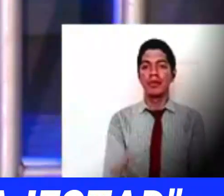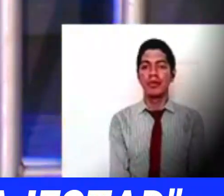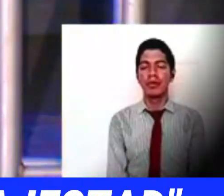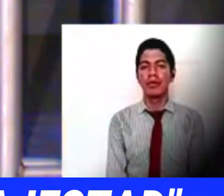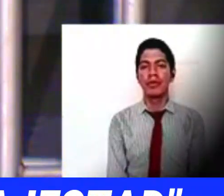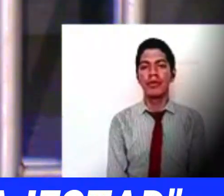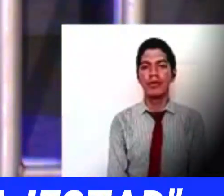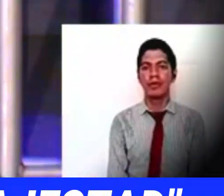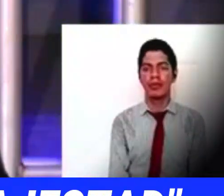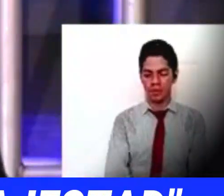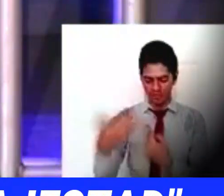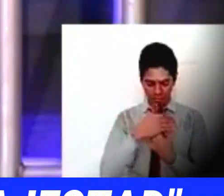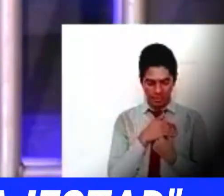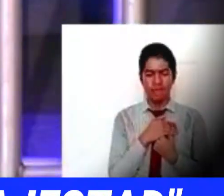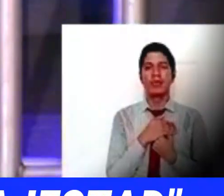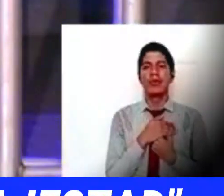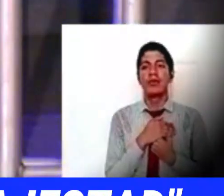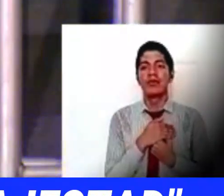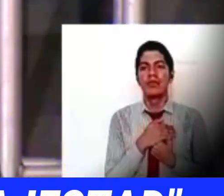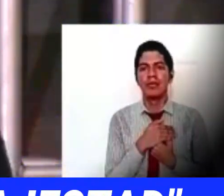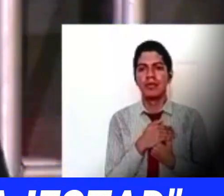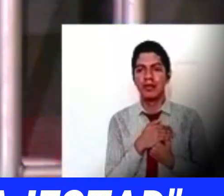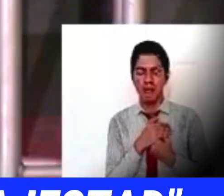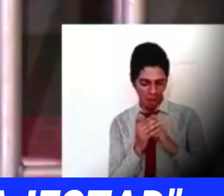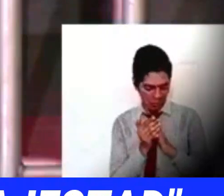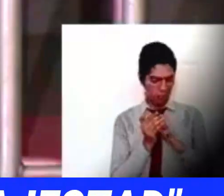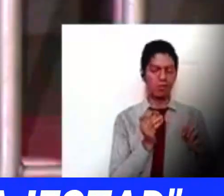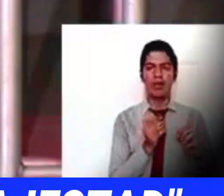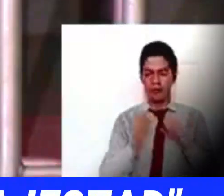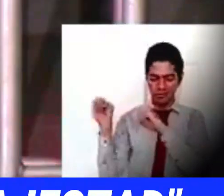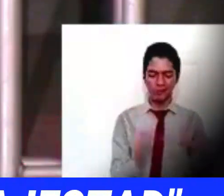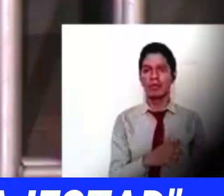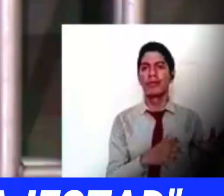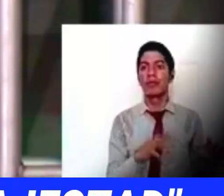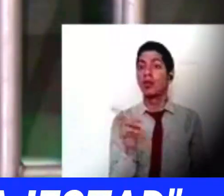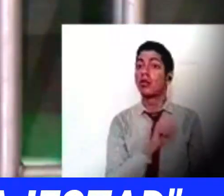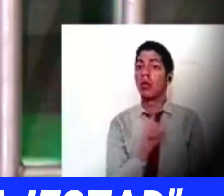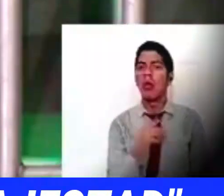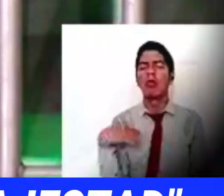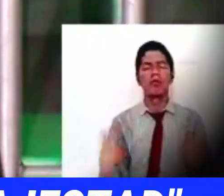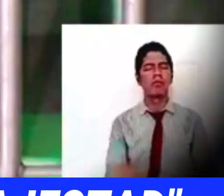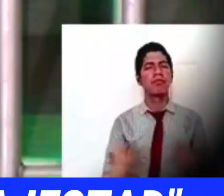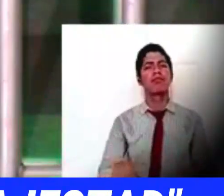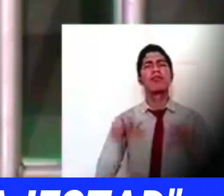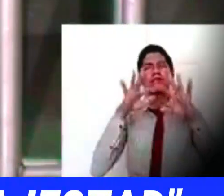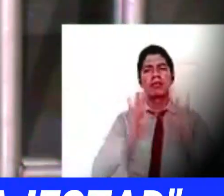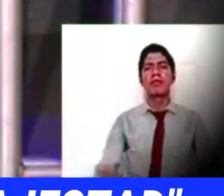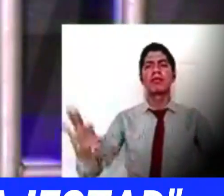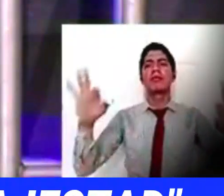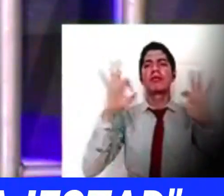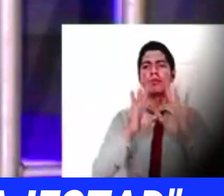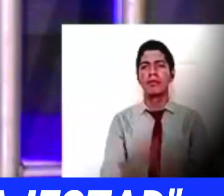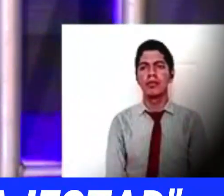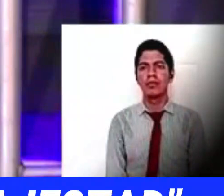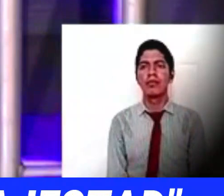tienes. No sueltes. No sueltes. Esto costó mucho. Esto costó el Calvario.